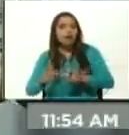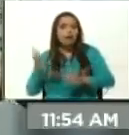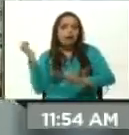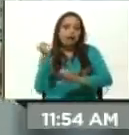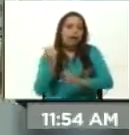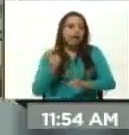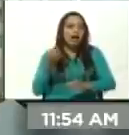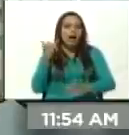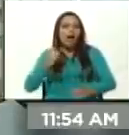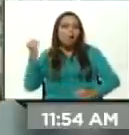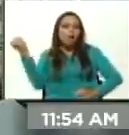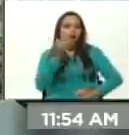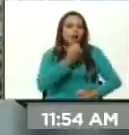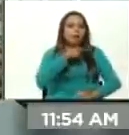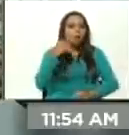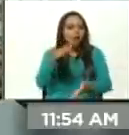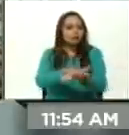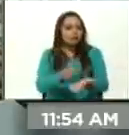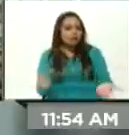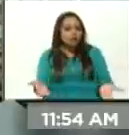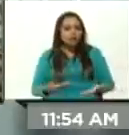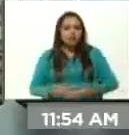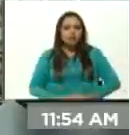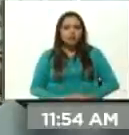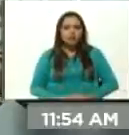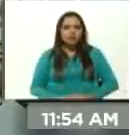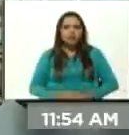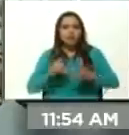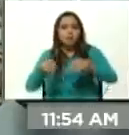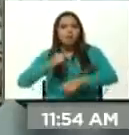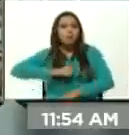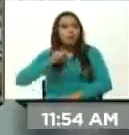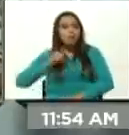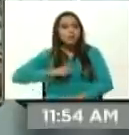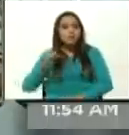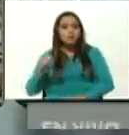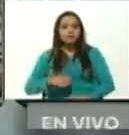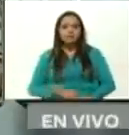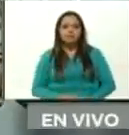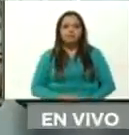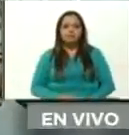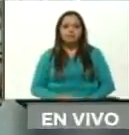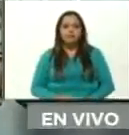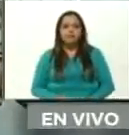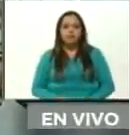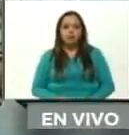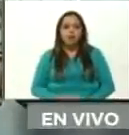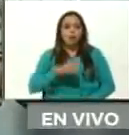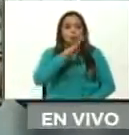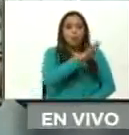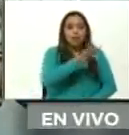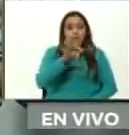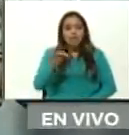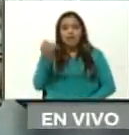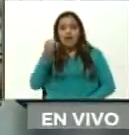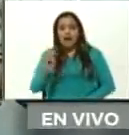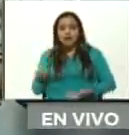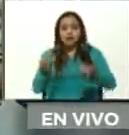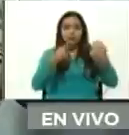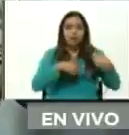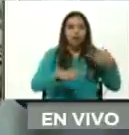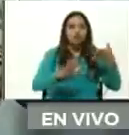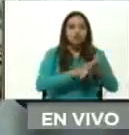llegaron a matar civiles e inclusive a policías. 43 casos son atribuibles a la acción